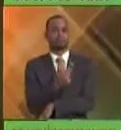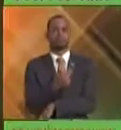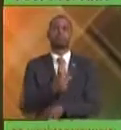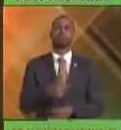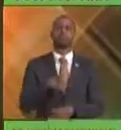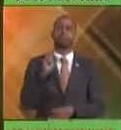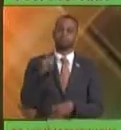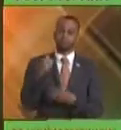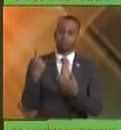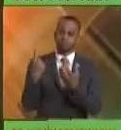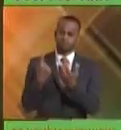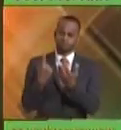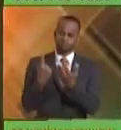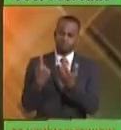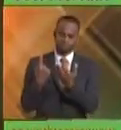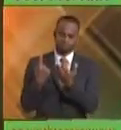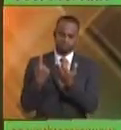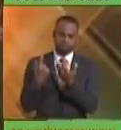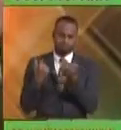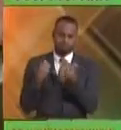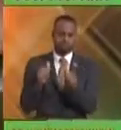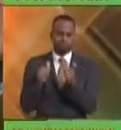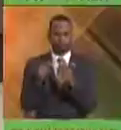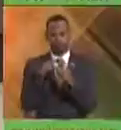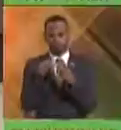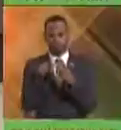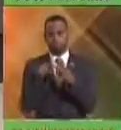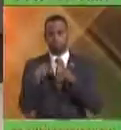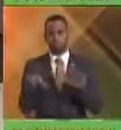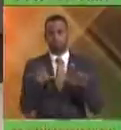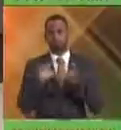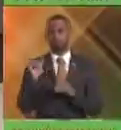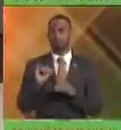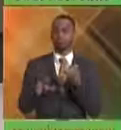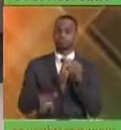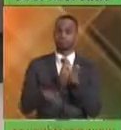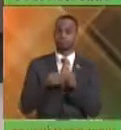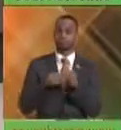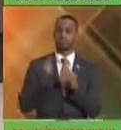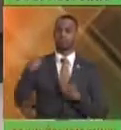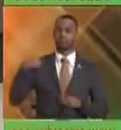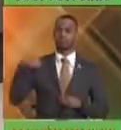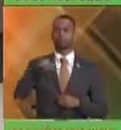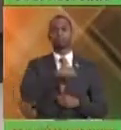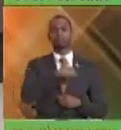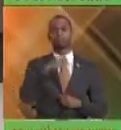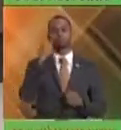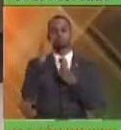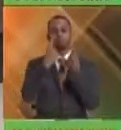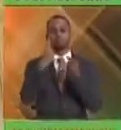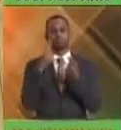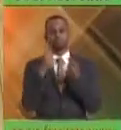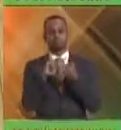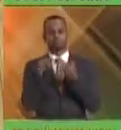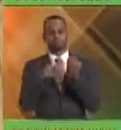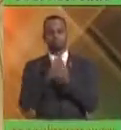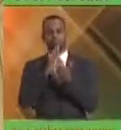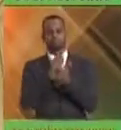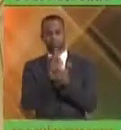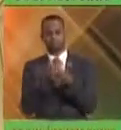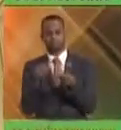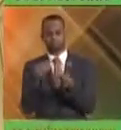hay que tocar esas esas dos patas claro si me permite agregar y nosotros creemos que el tema de derecho es una inversión inteligente